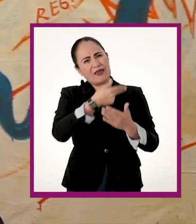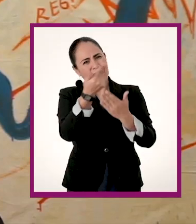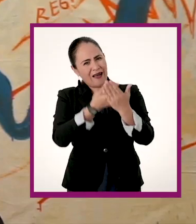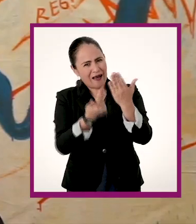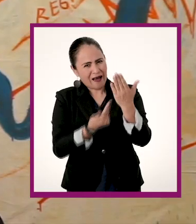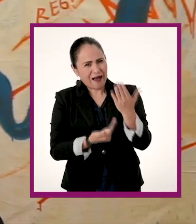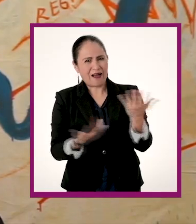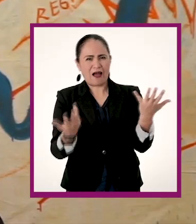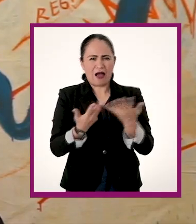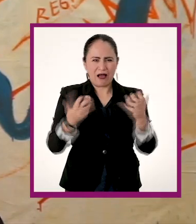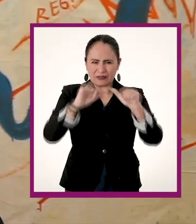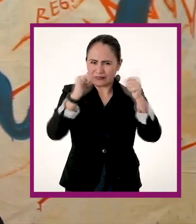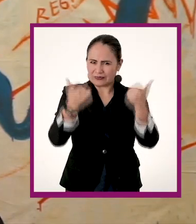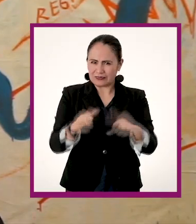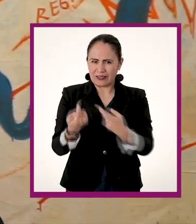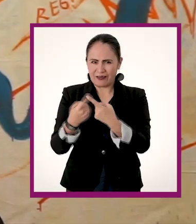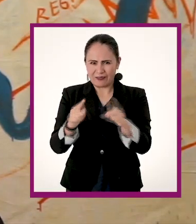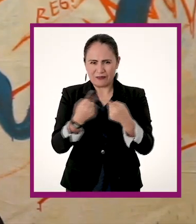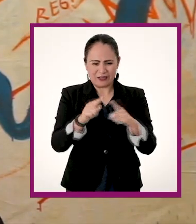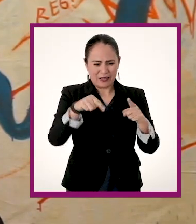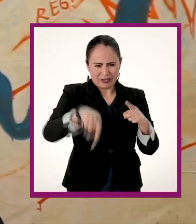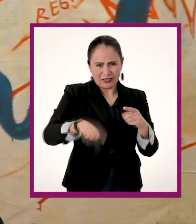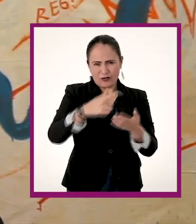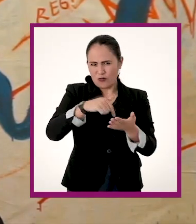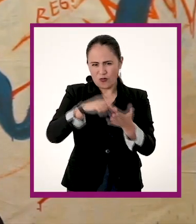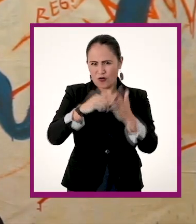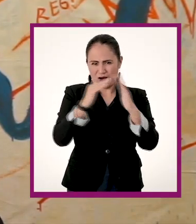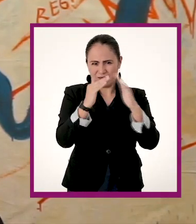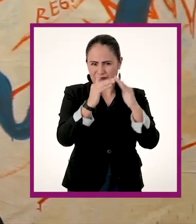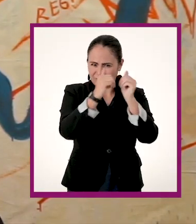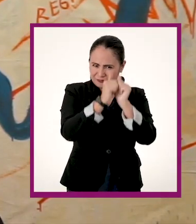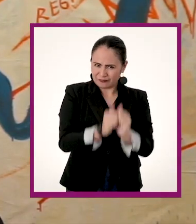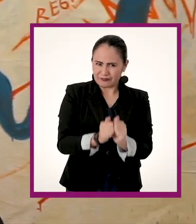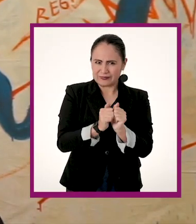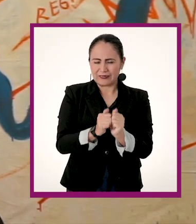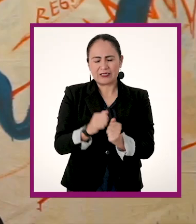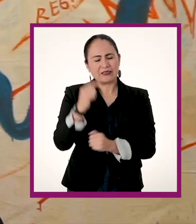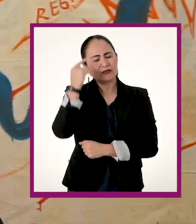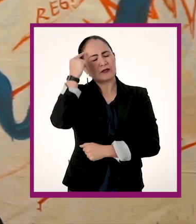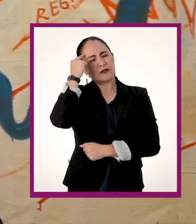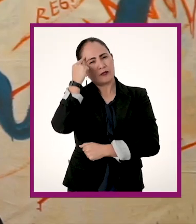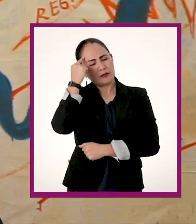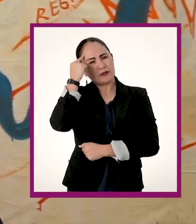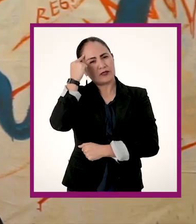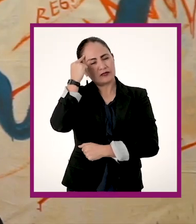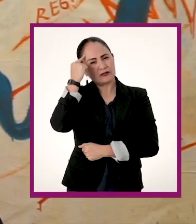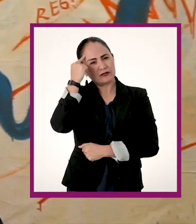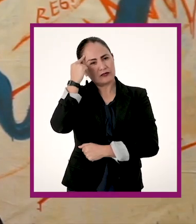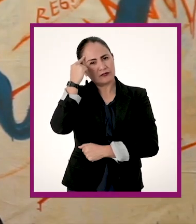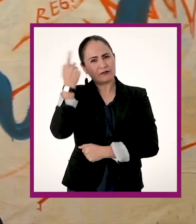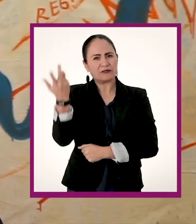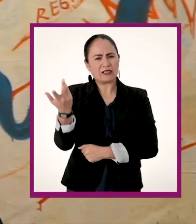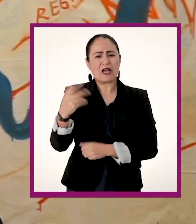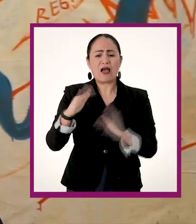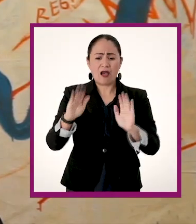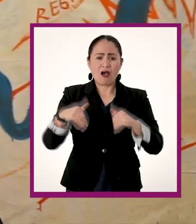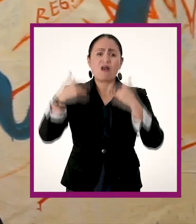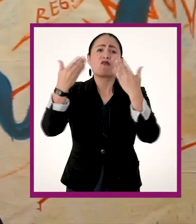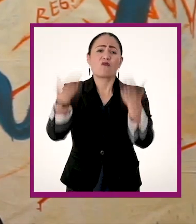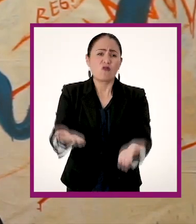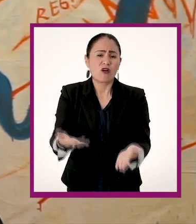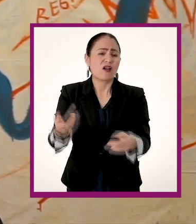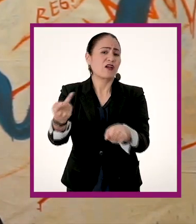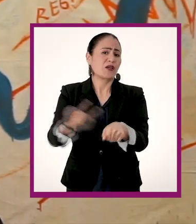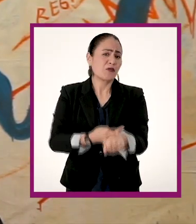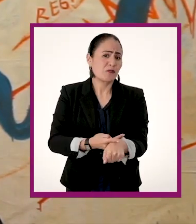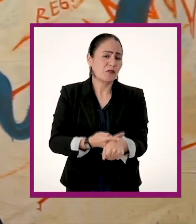ejercer como las artes o la creatividad en este espacio de confinamiento también me hace pensar